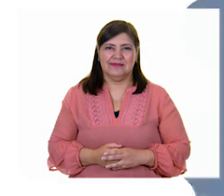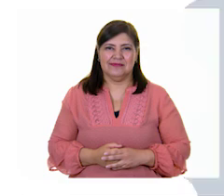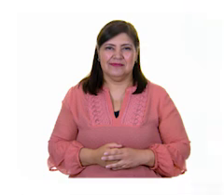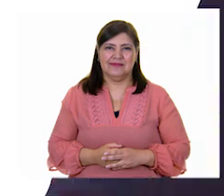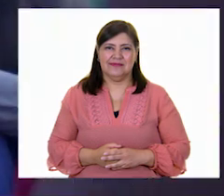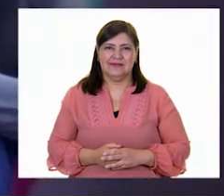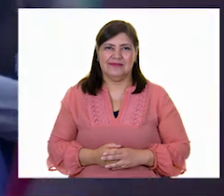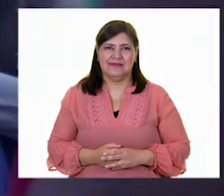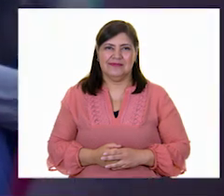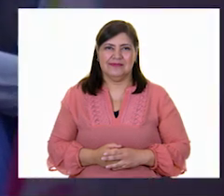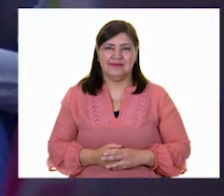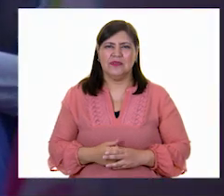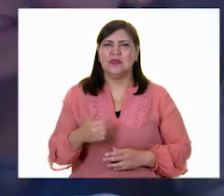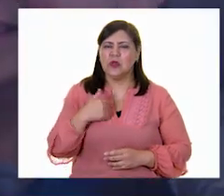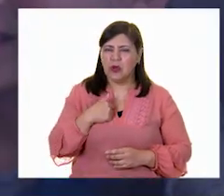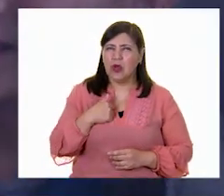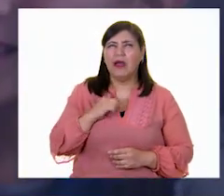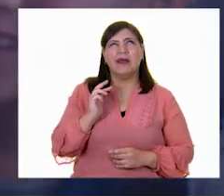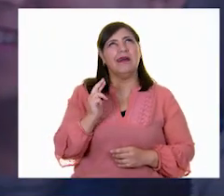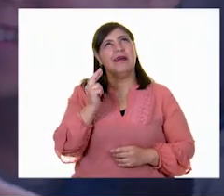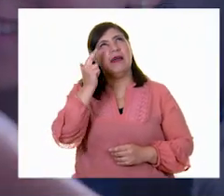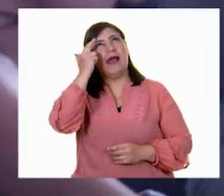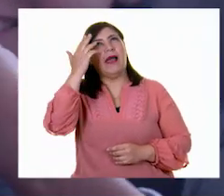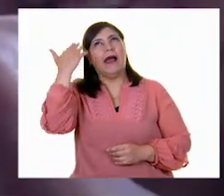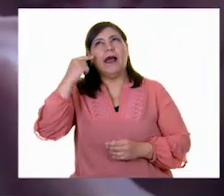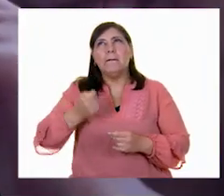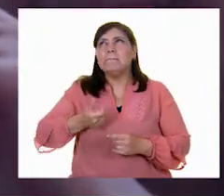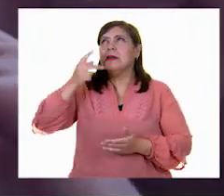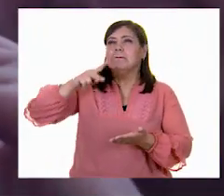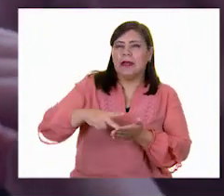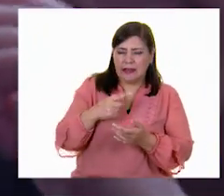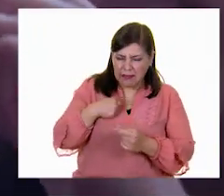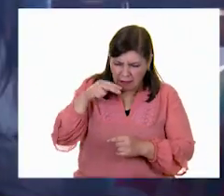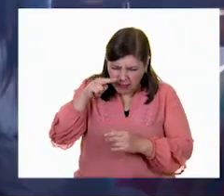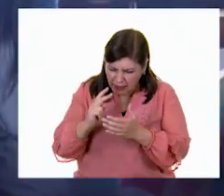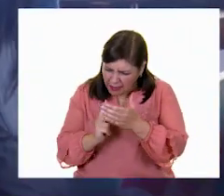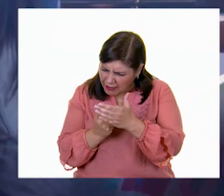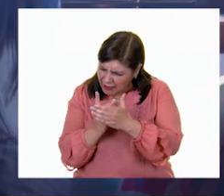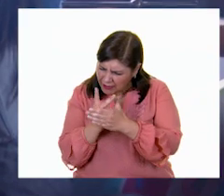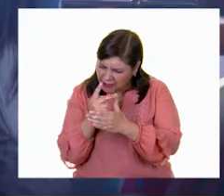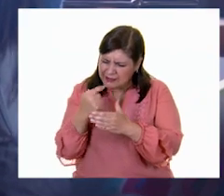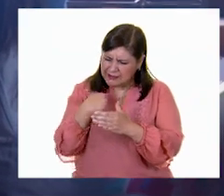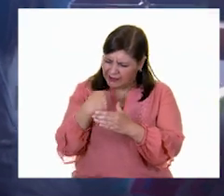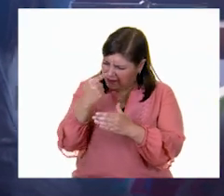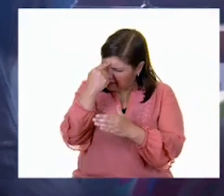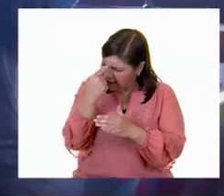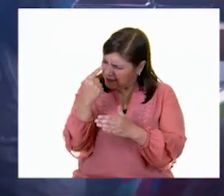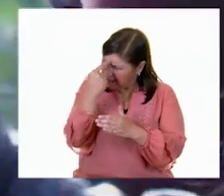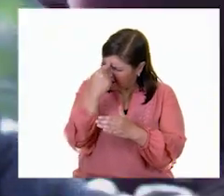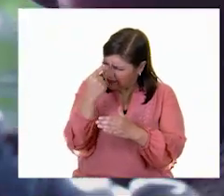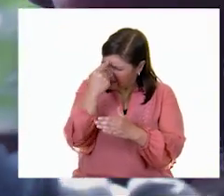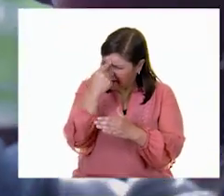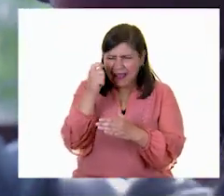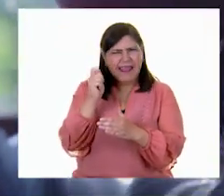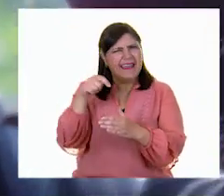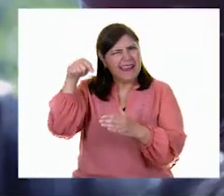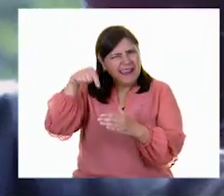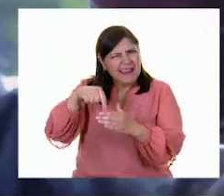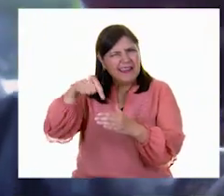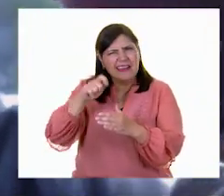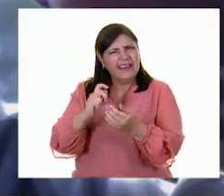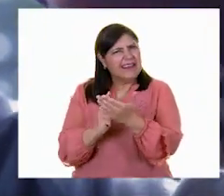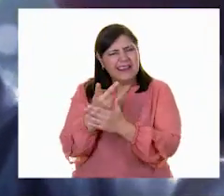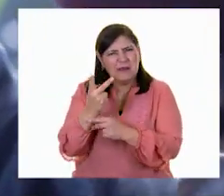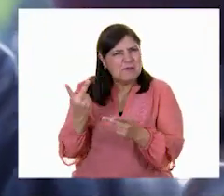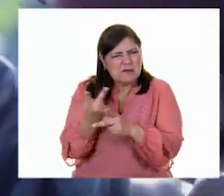aprendeencasa.cep.gov.mx. Todavía me acuerdo la primera vez que vi germinar una plantita y en mi cabeza solo podía pensar qué tenía que